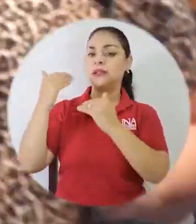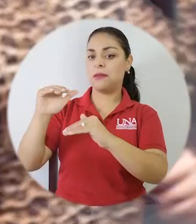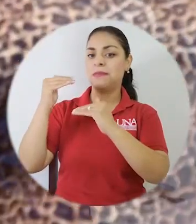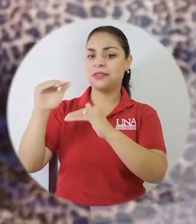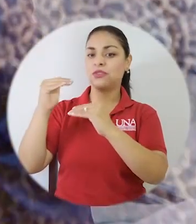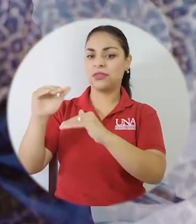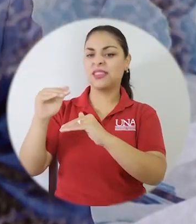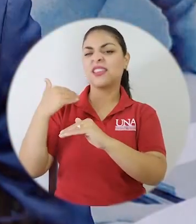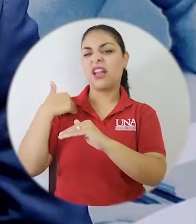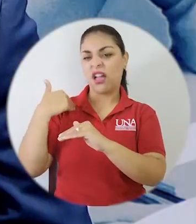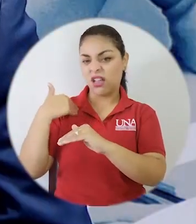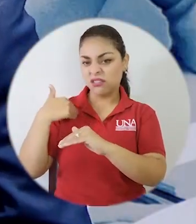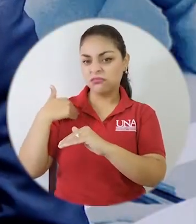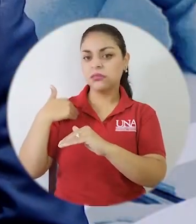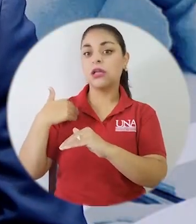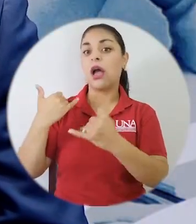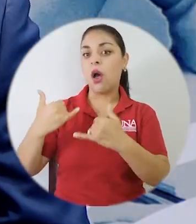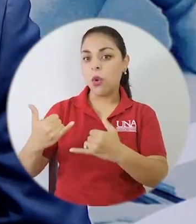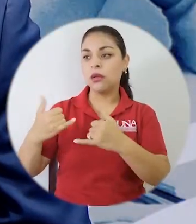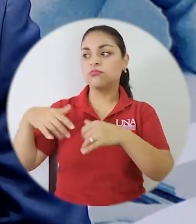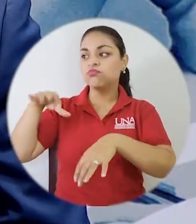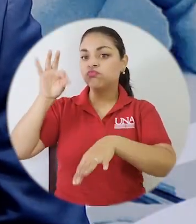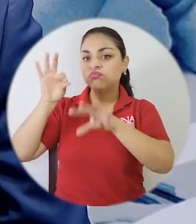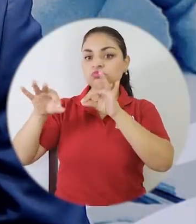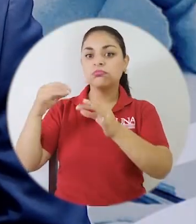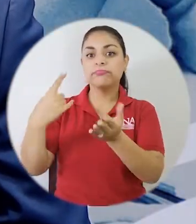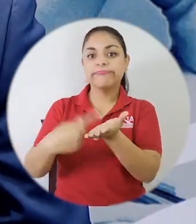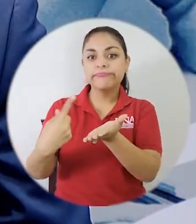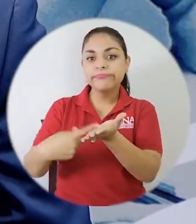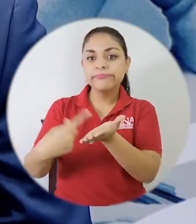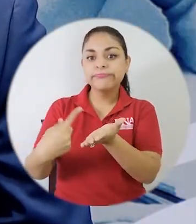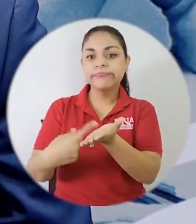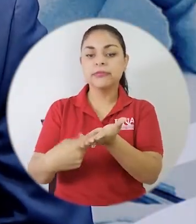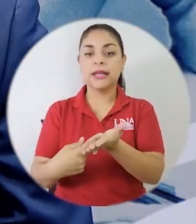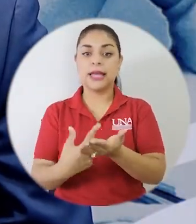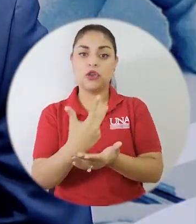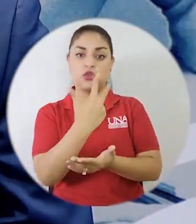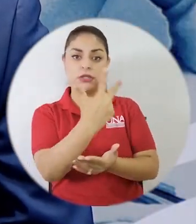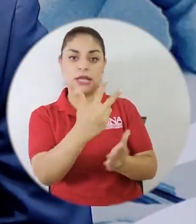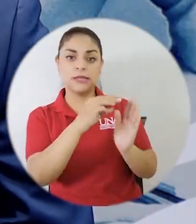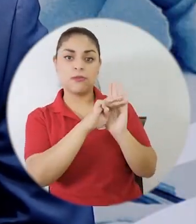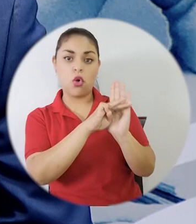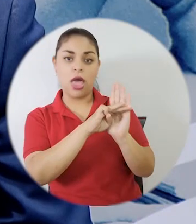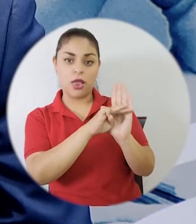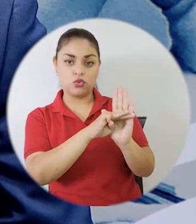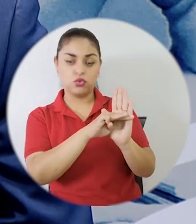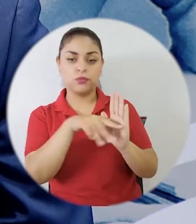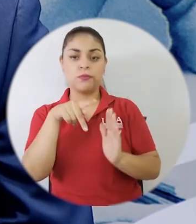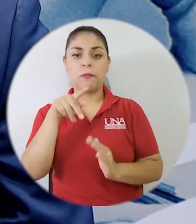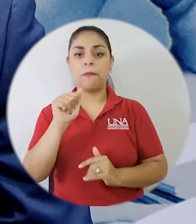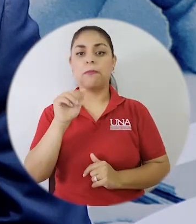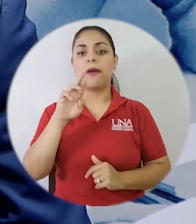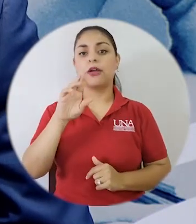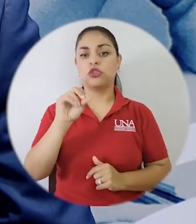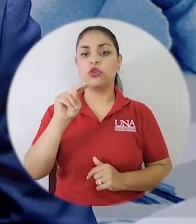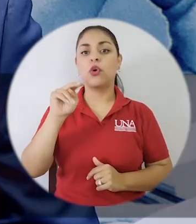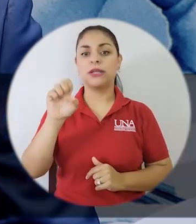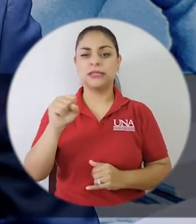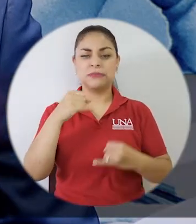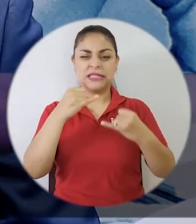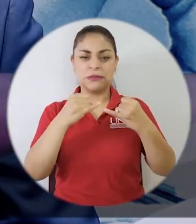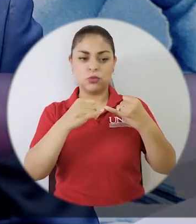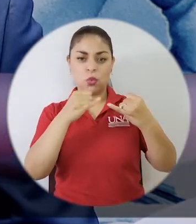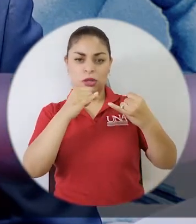que podemos encontrar y que se están discutiendo hoy en día de los 3 modelos de crecimiento, de los 3 patrones, particularmente del